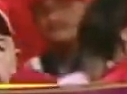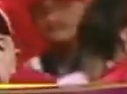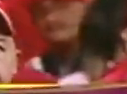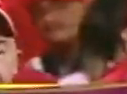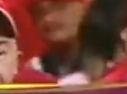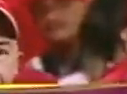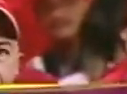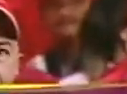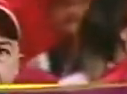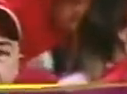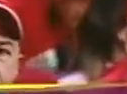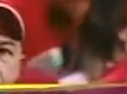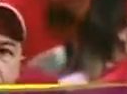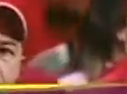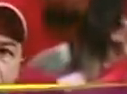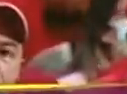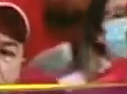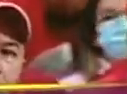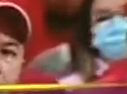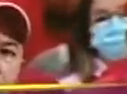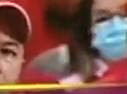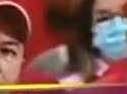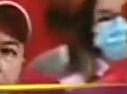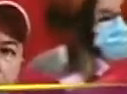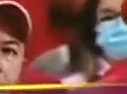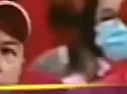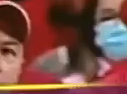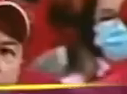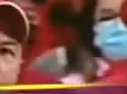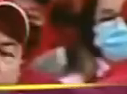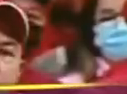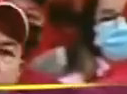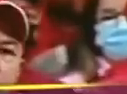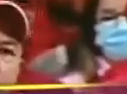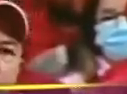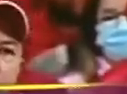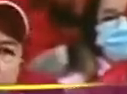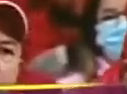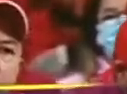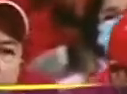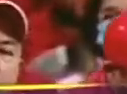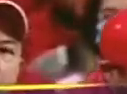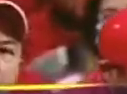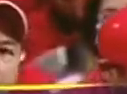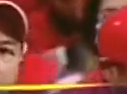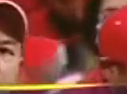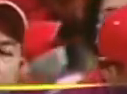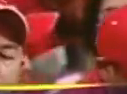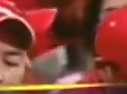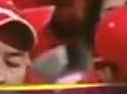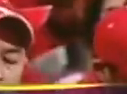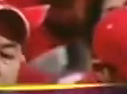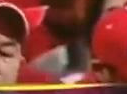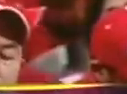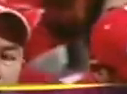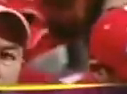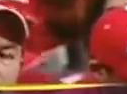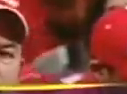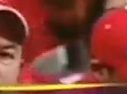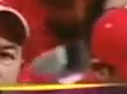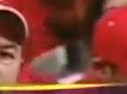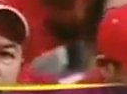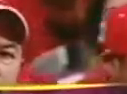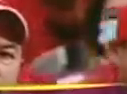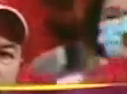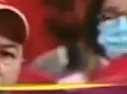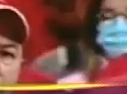Aquí nosotros, los trabajadores, también luchamos y hemos levantado nuestra PDVSA, como es siempre, contra